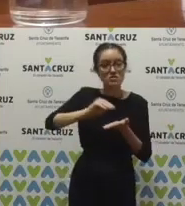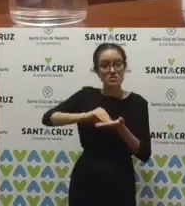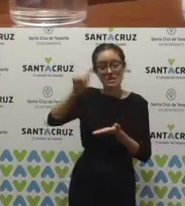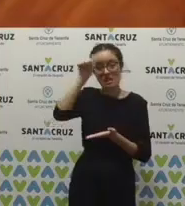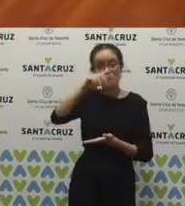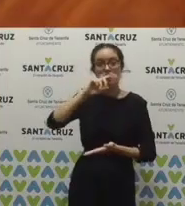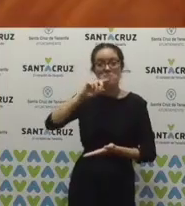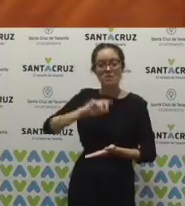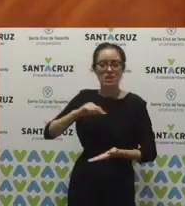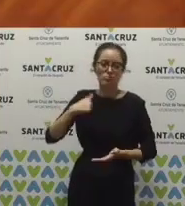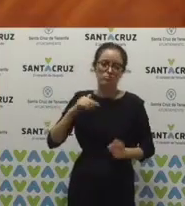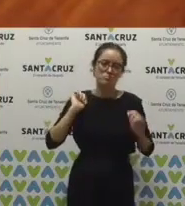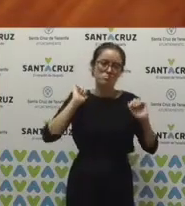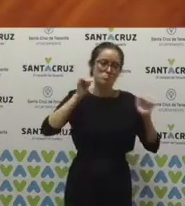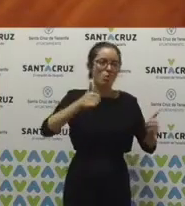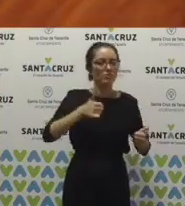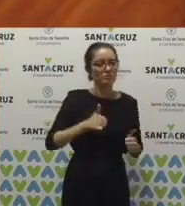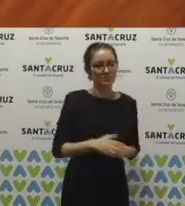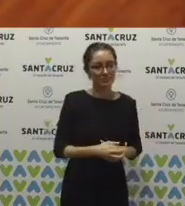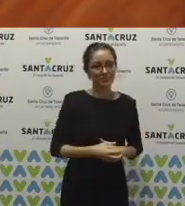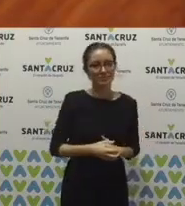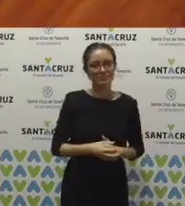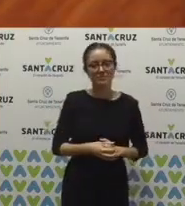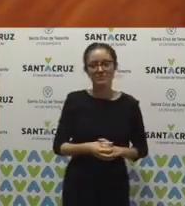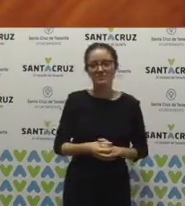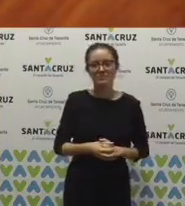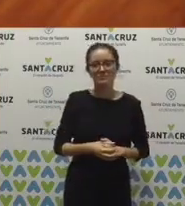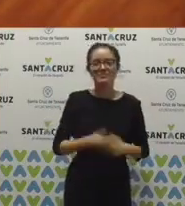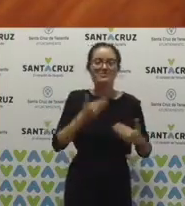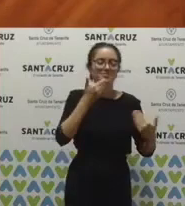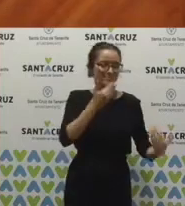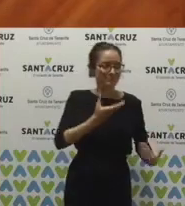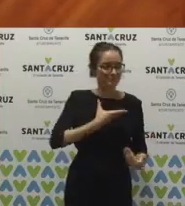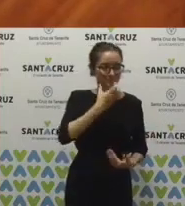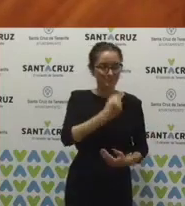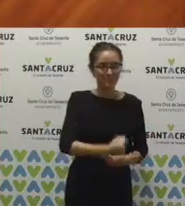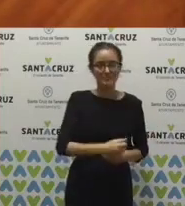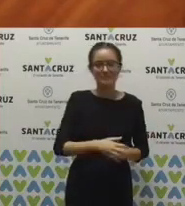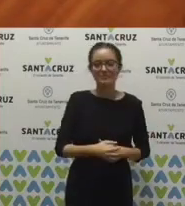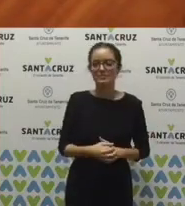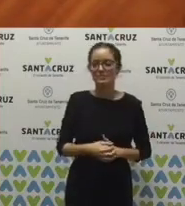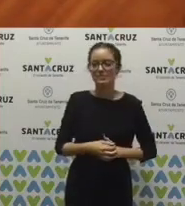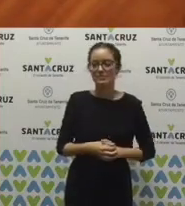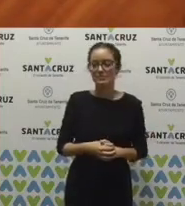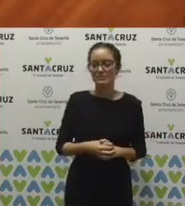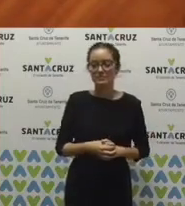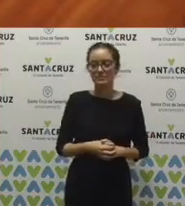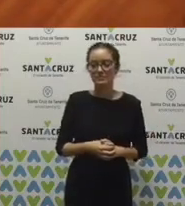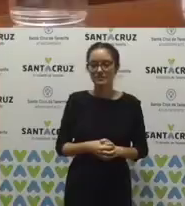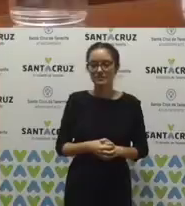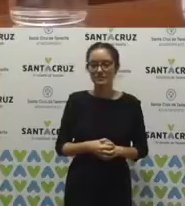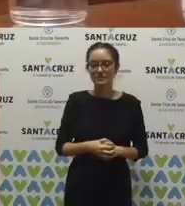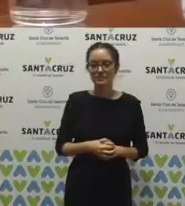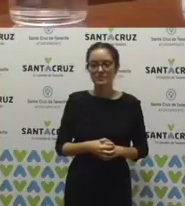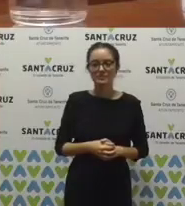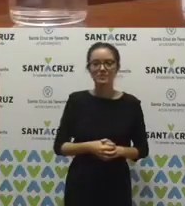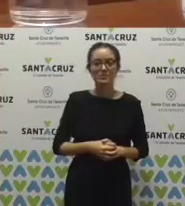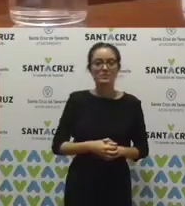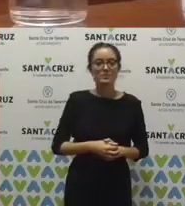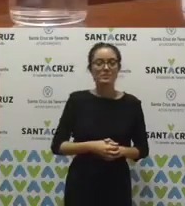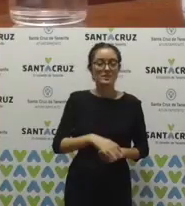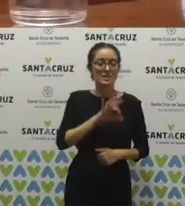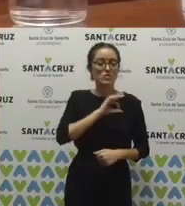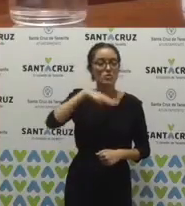mi intervención gracias alcaldesa decía cosas de martín antes que no